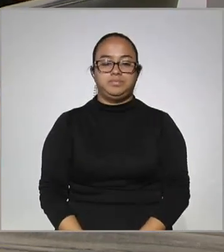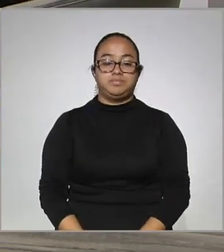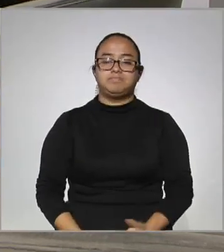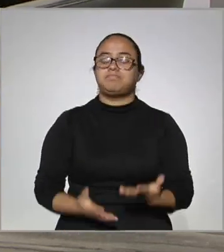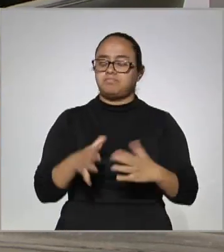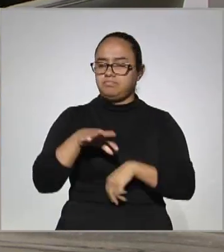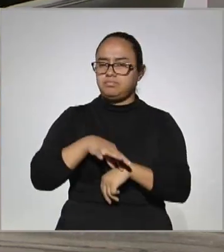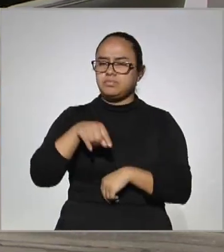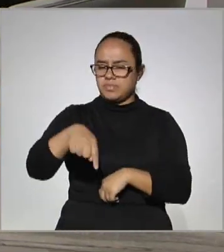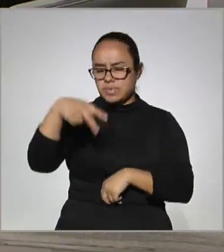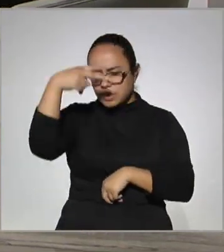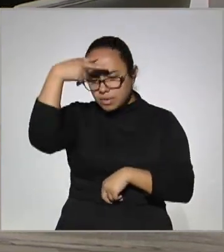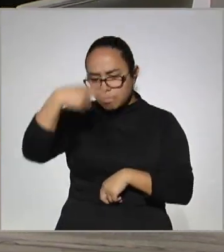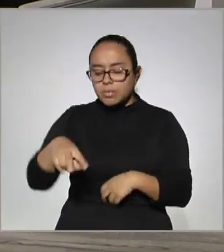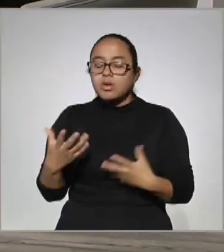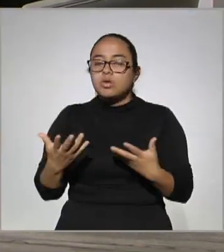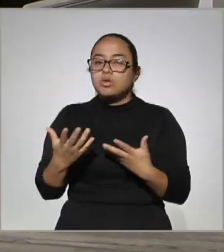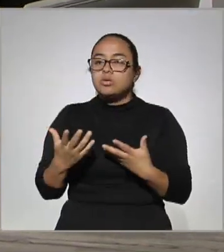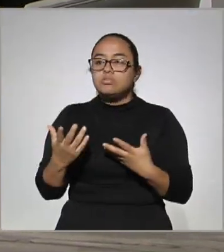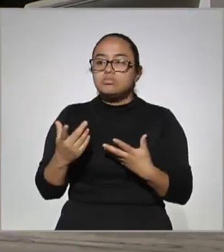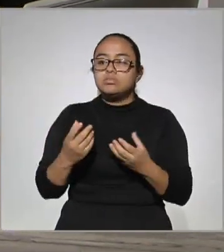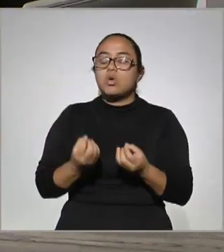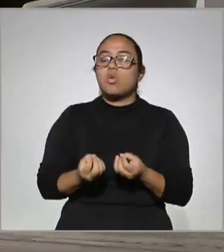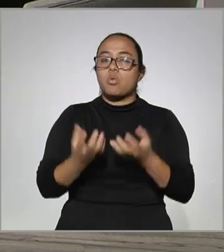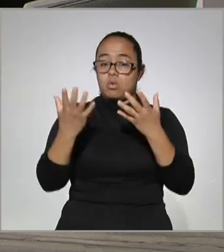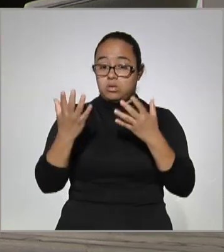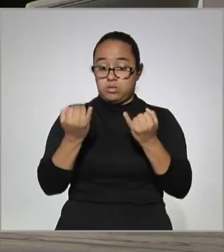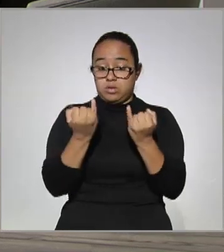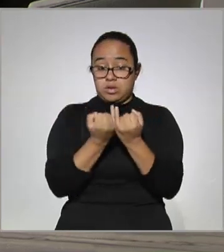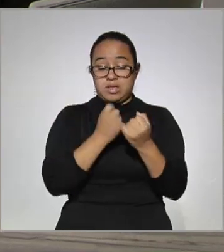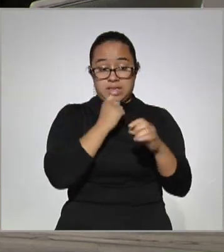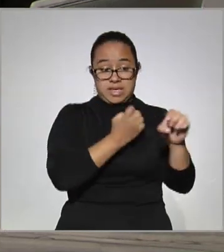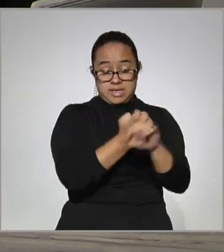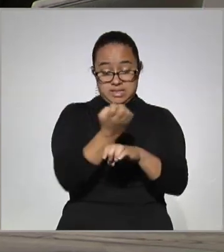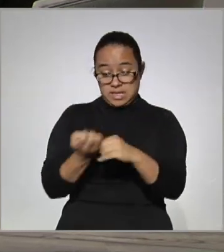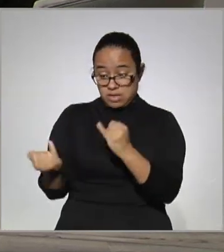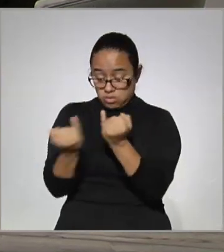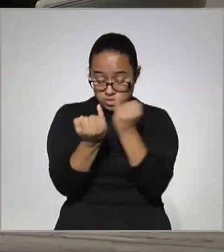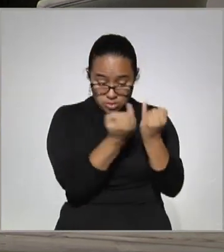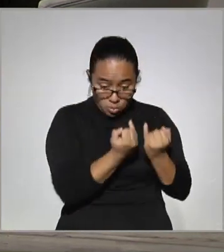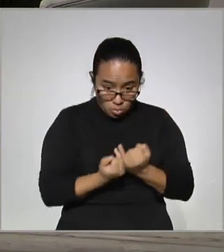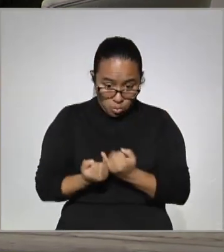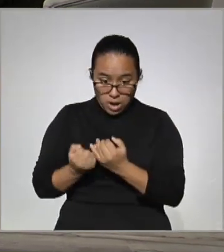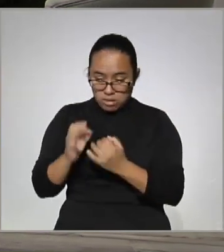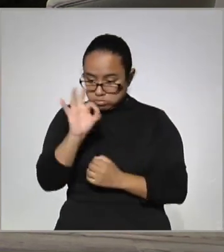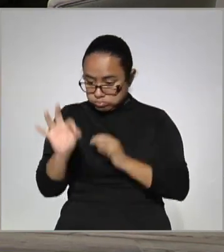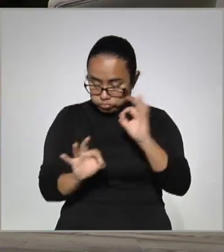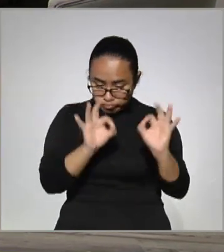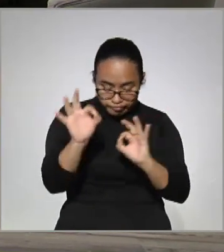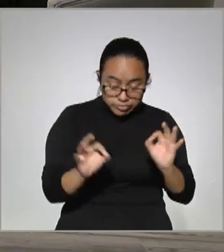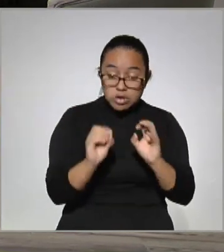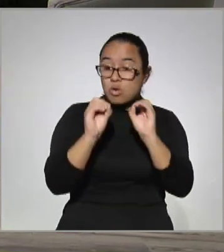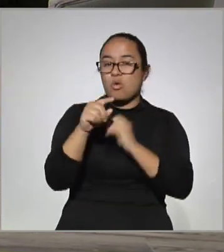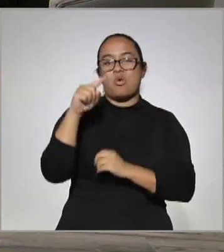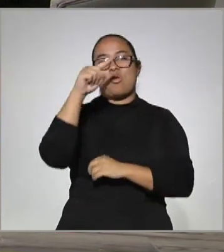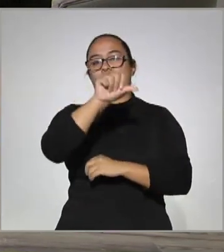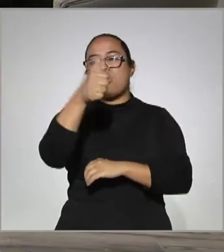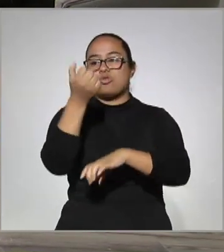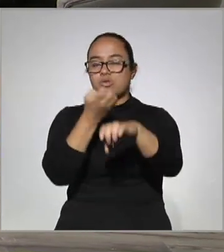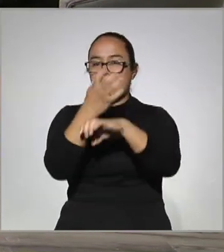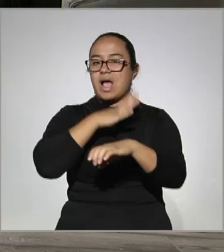Doctores, en nuestro país, ¿cómo estamos de distribución? ¿Es igual en todos los estados? ¿Hay más en algún estado que en